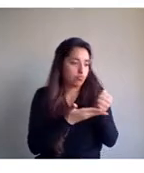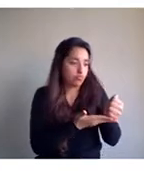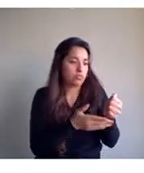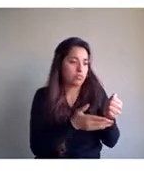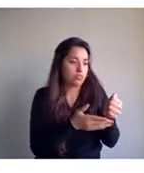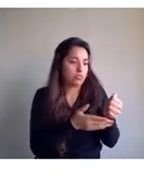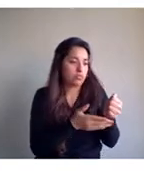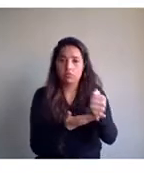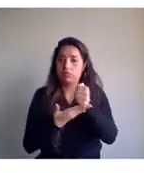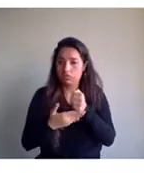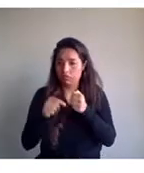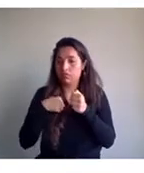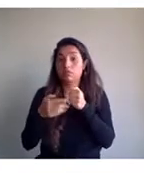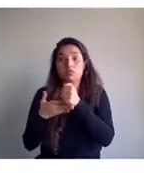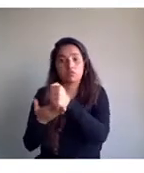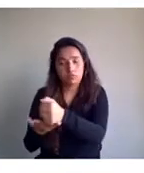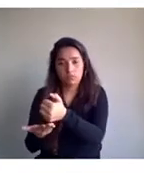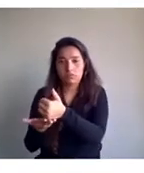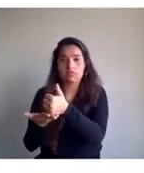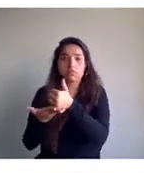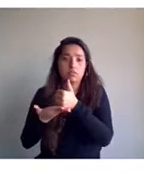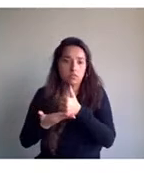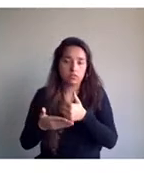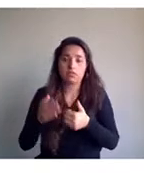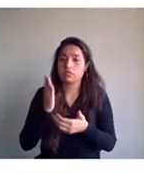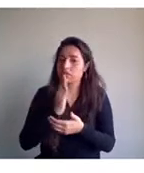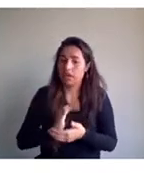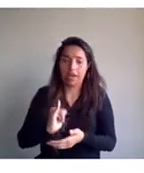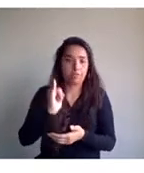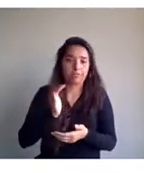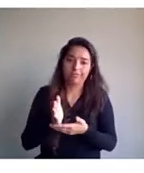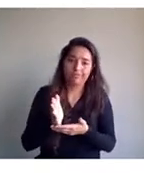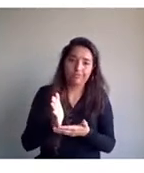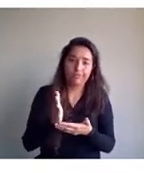puede avanzar para